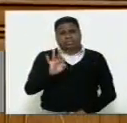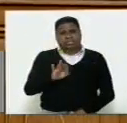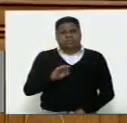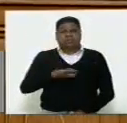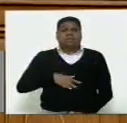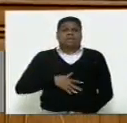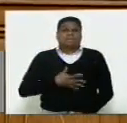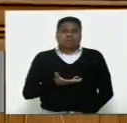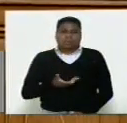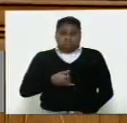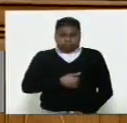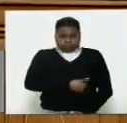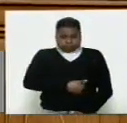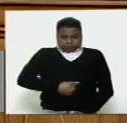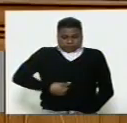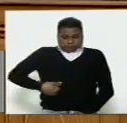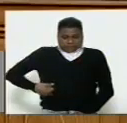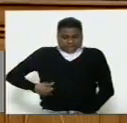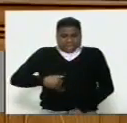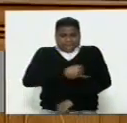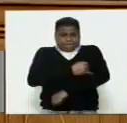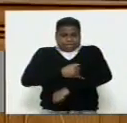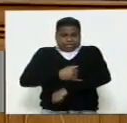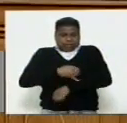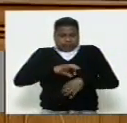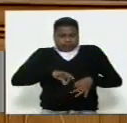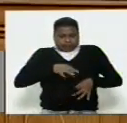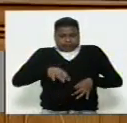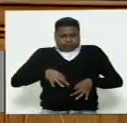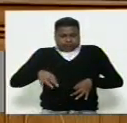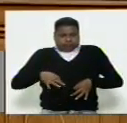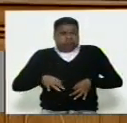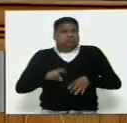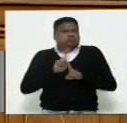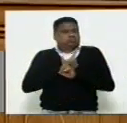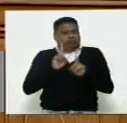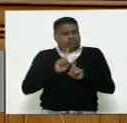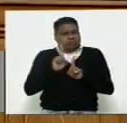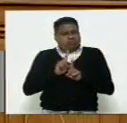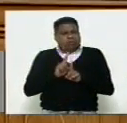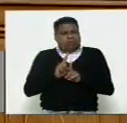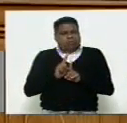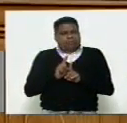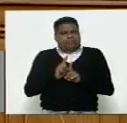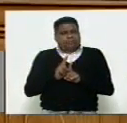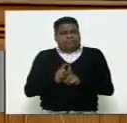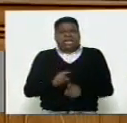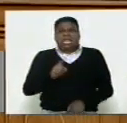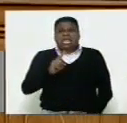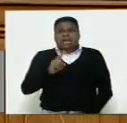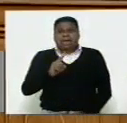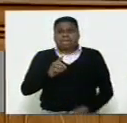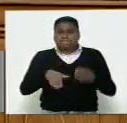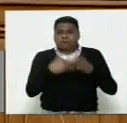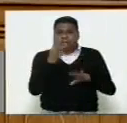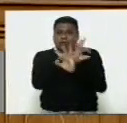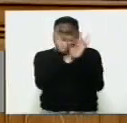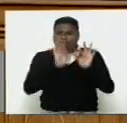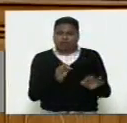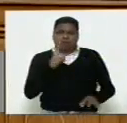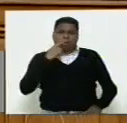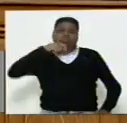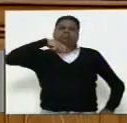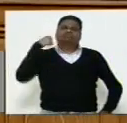de cesárea, son los que tienen la complicación. En Venezuela, el modelo hegemónico, machista y patriarcal que se ha apropiado de